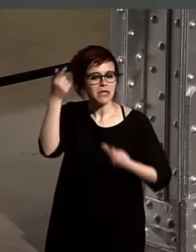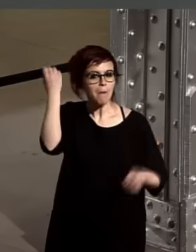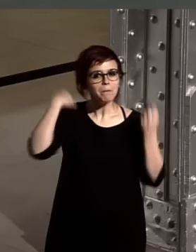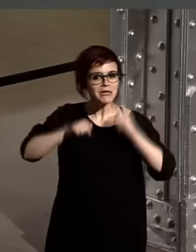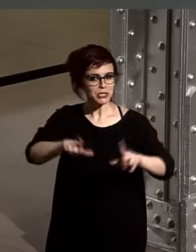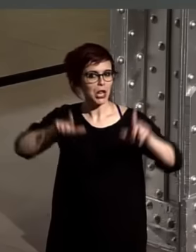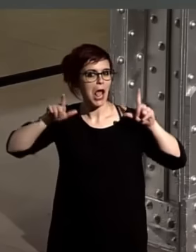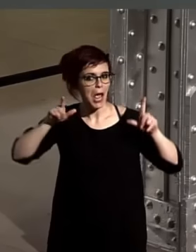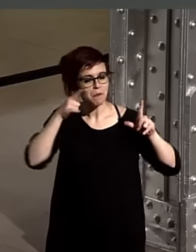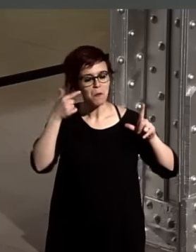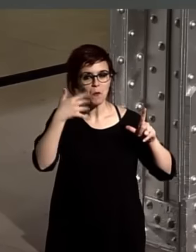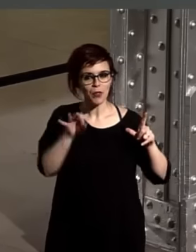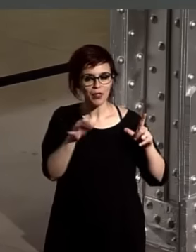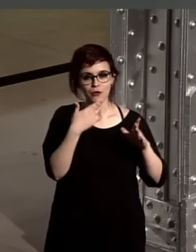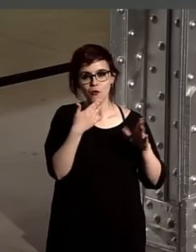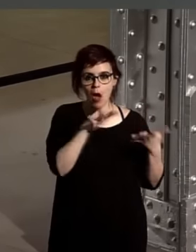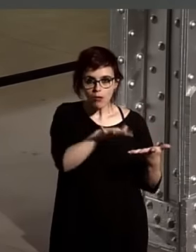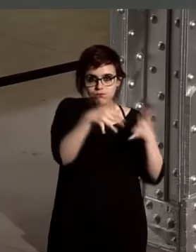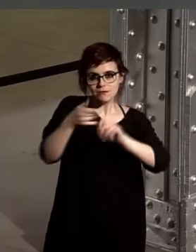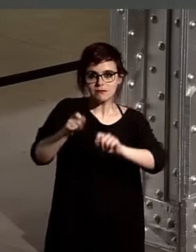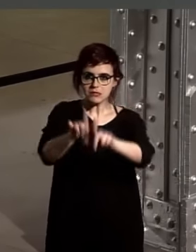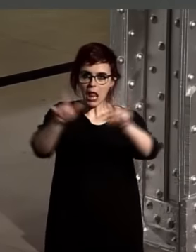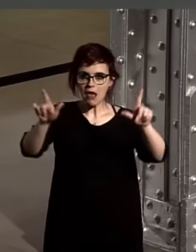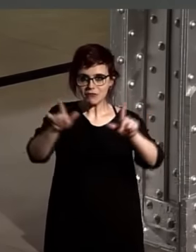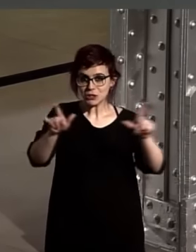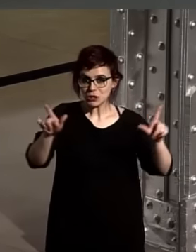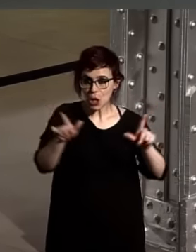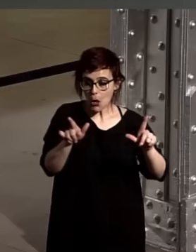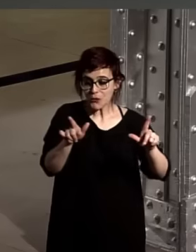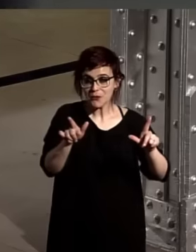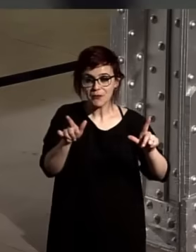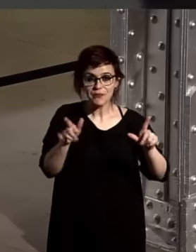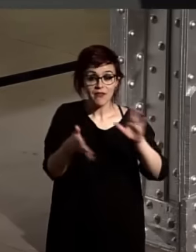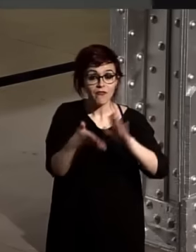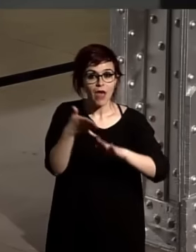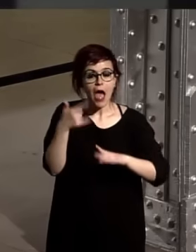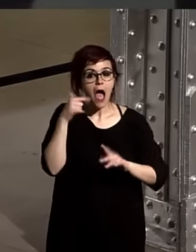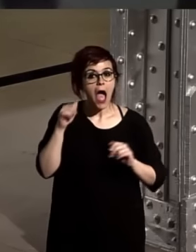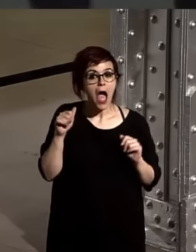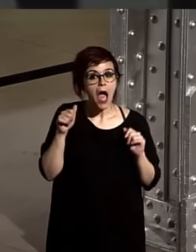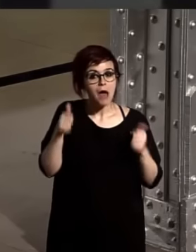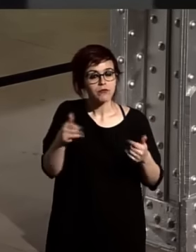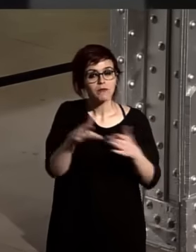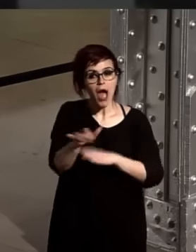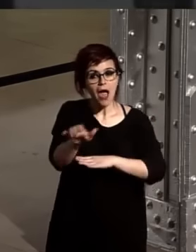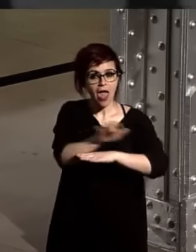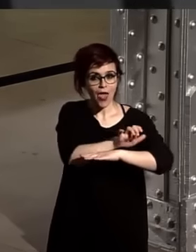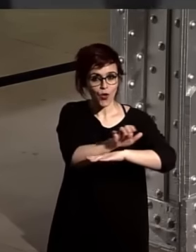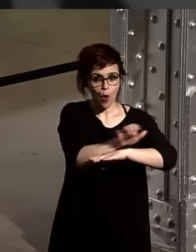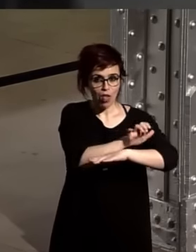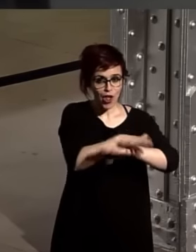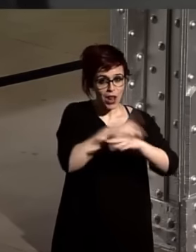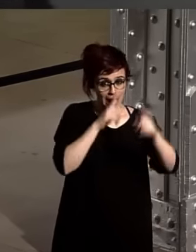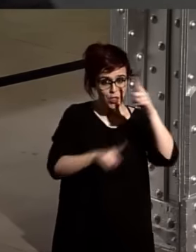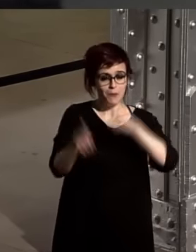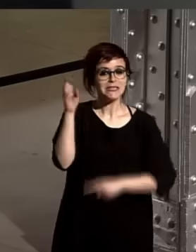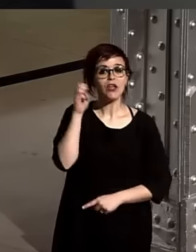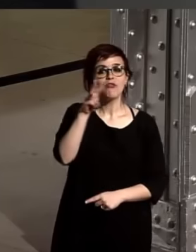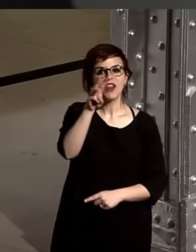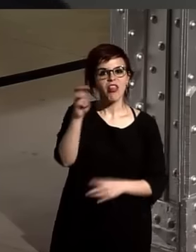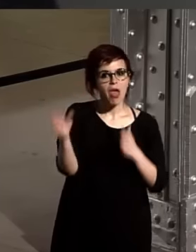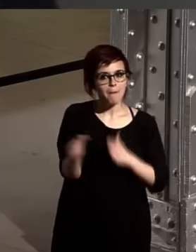de de pasar a la pantalla y Tuvimos una primera experiencia en Ecuador el año pasado muy bonita de 13